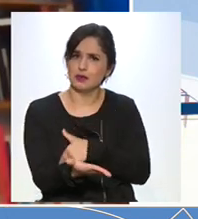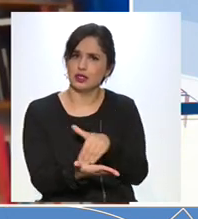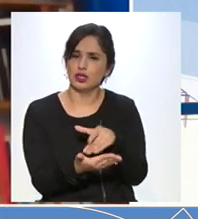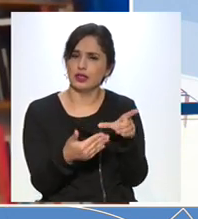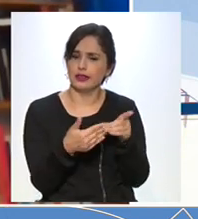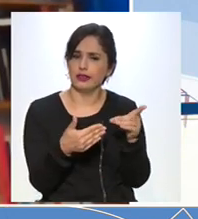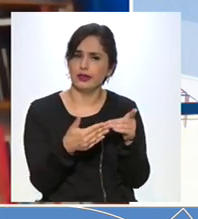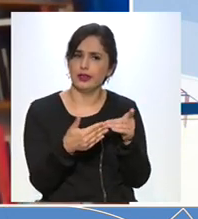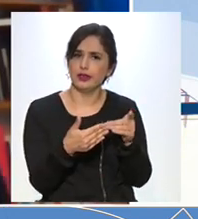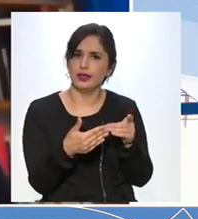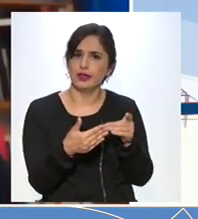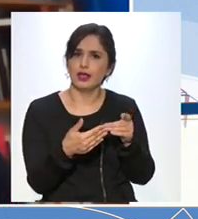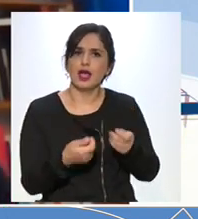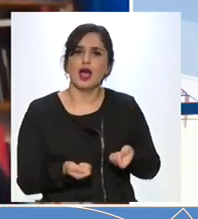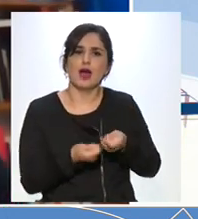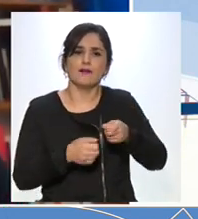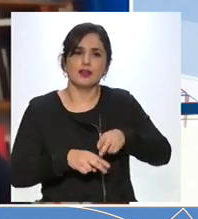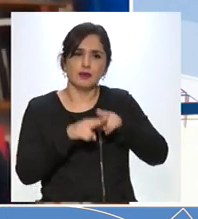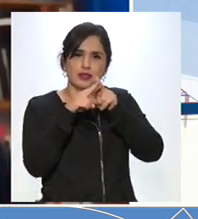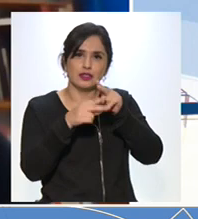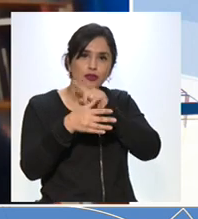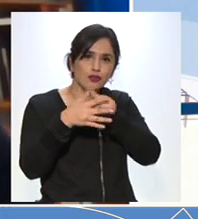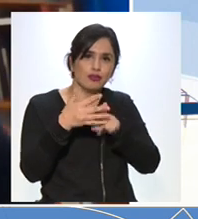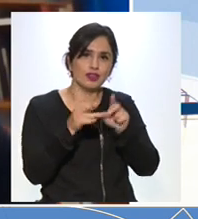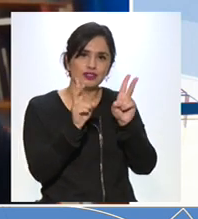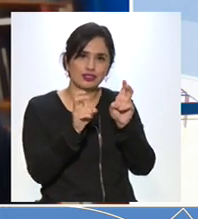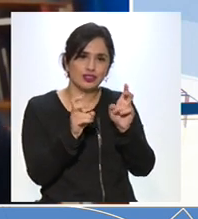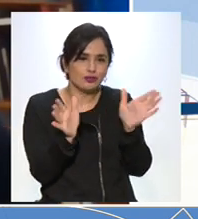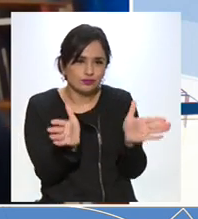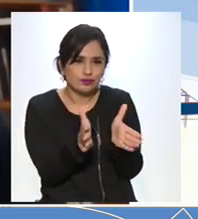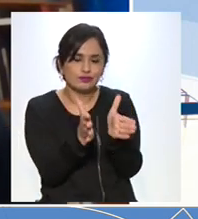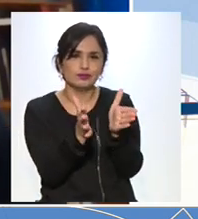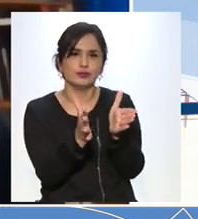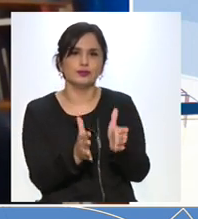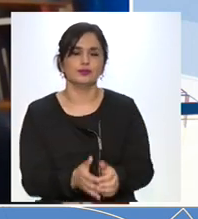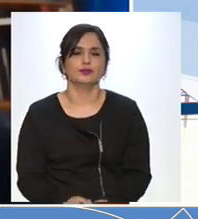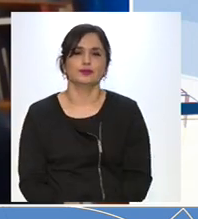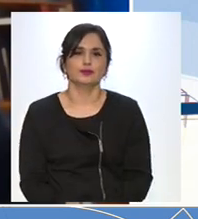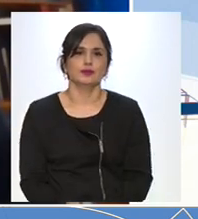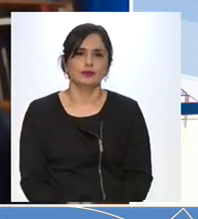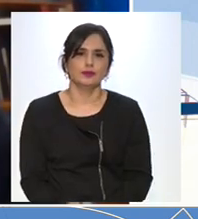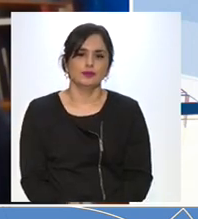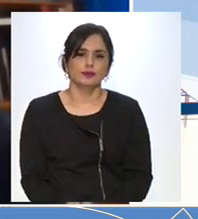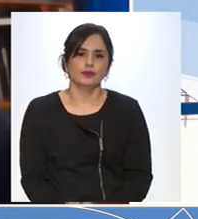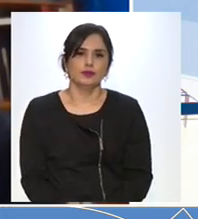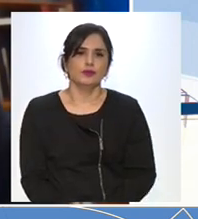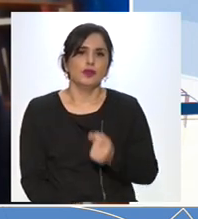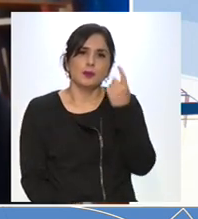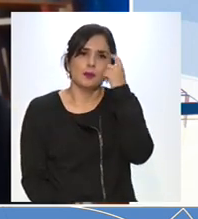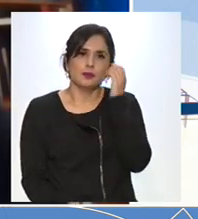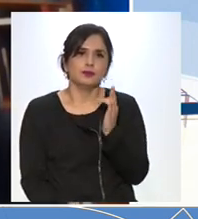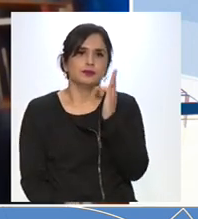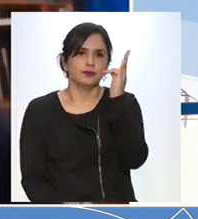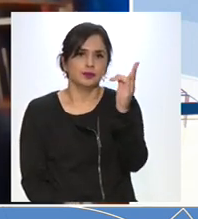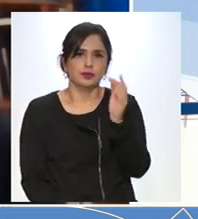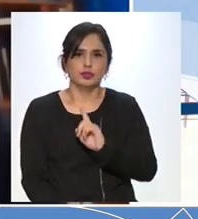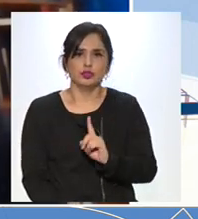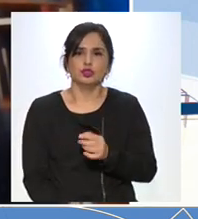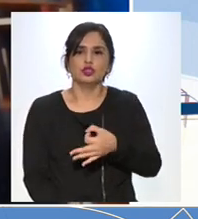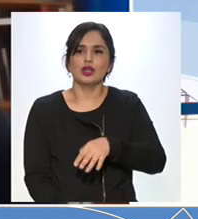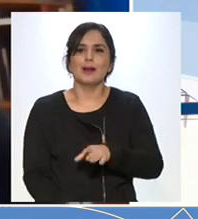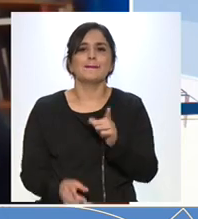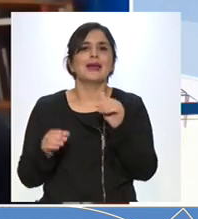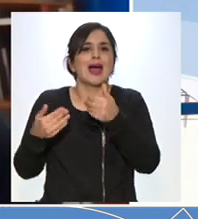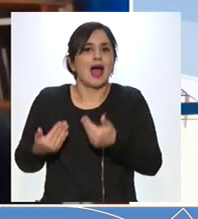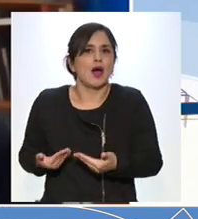de dólares que se están incorporando adicionales, debió haberlo orientado a una perspectiva de futuro, no solo de electoral, no